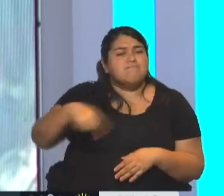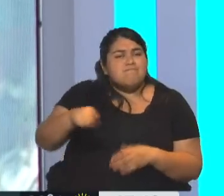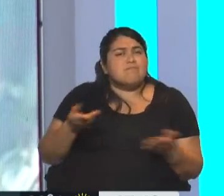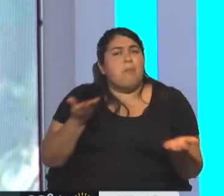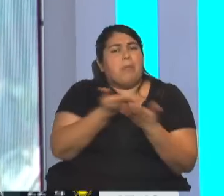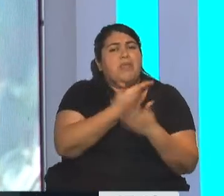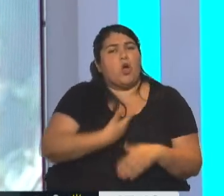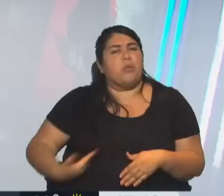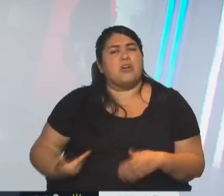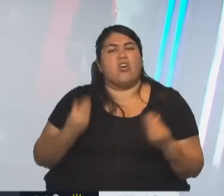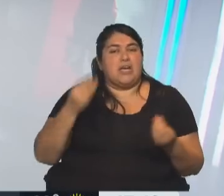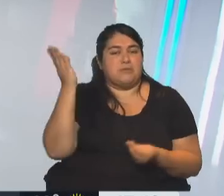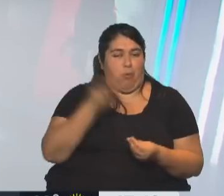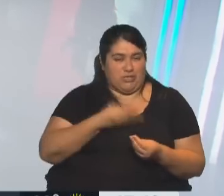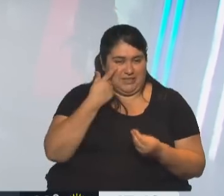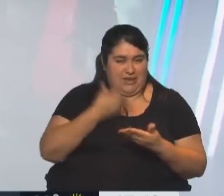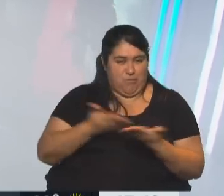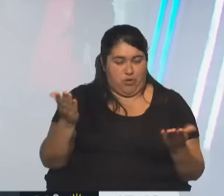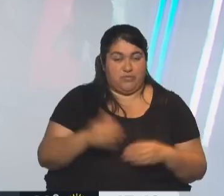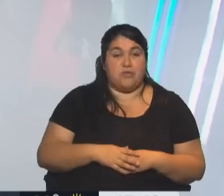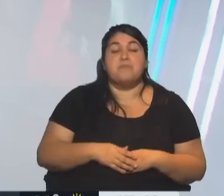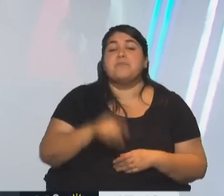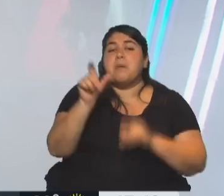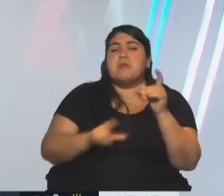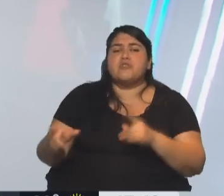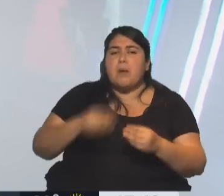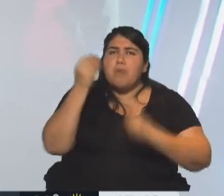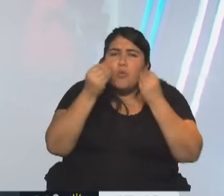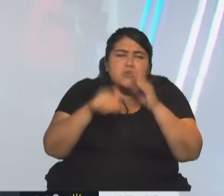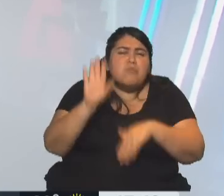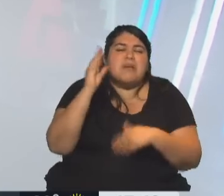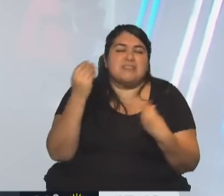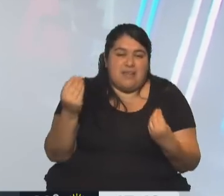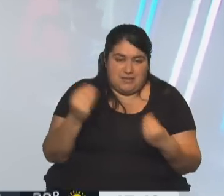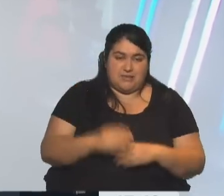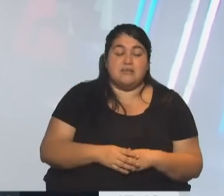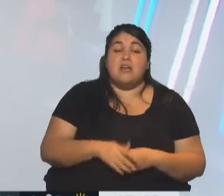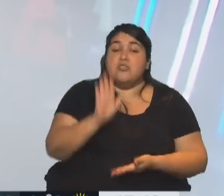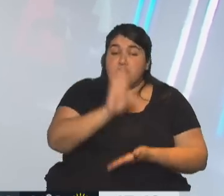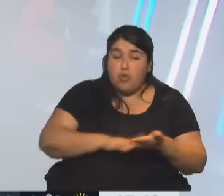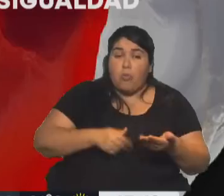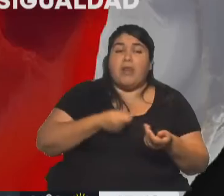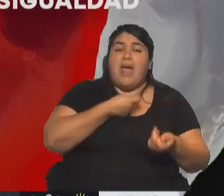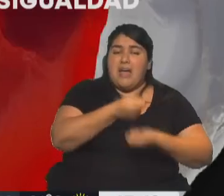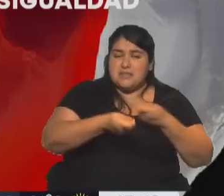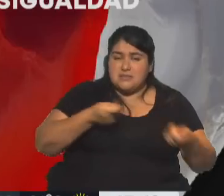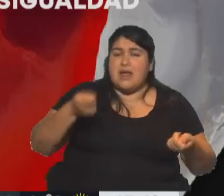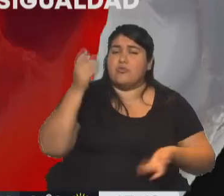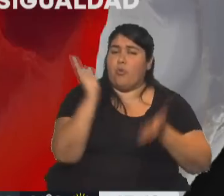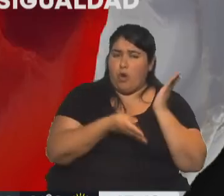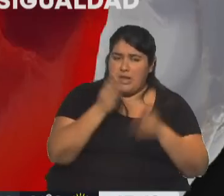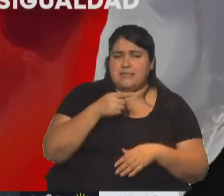en porcentaje, ya mismo lo compartimos. ¿Qué le preocupa a los chilenos y a las chilenas? 67% le preocupa el crimen y la